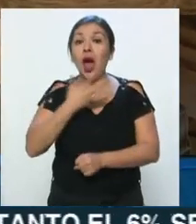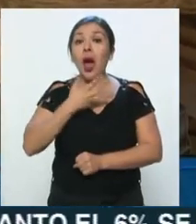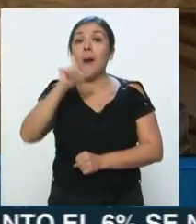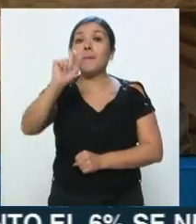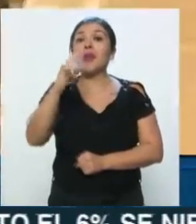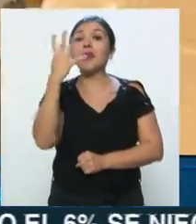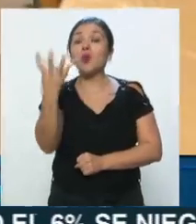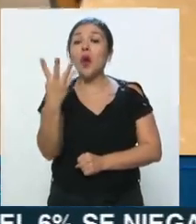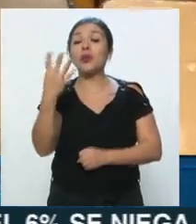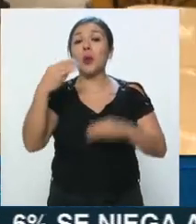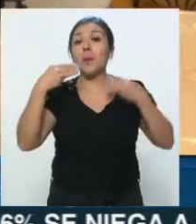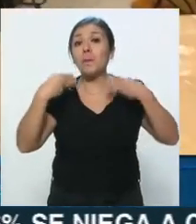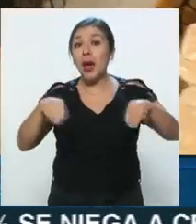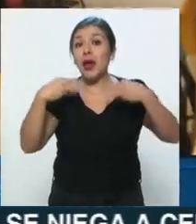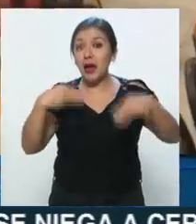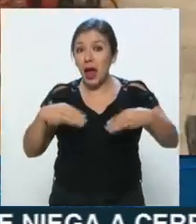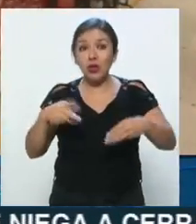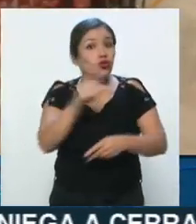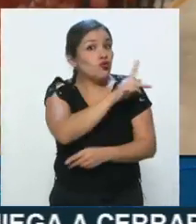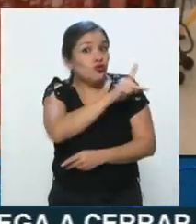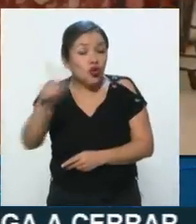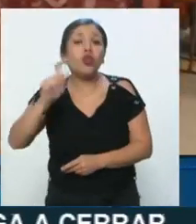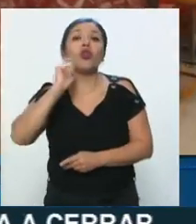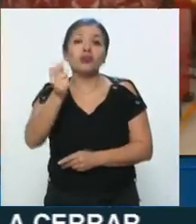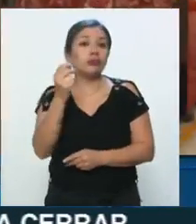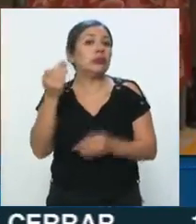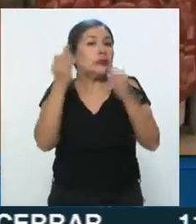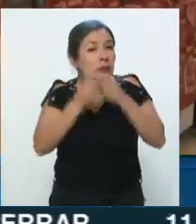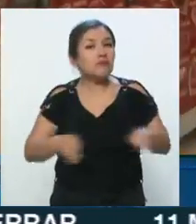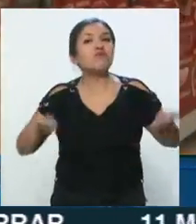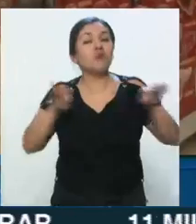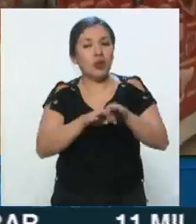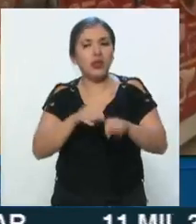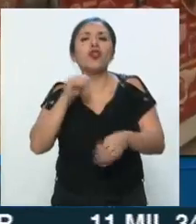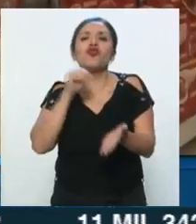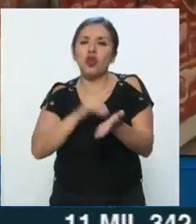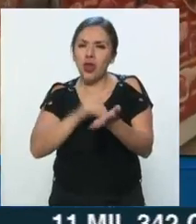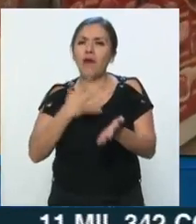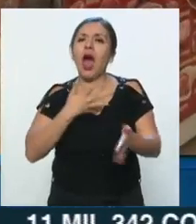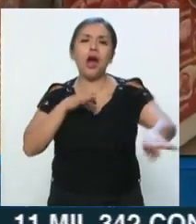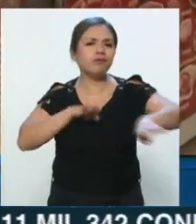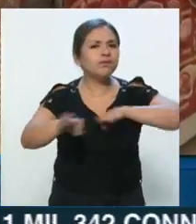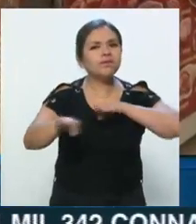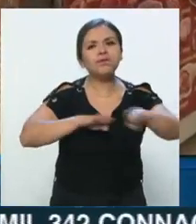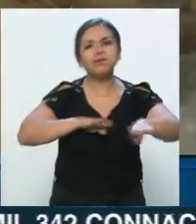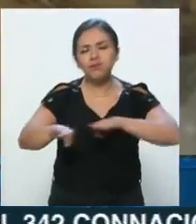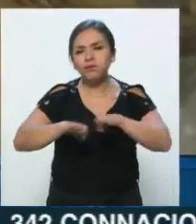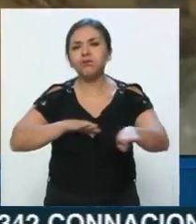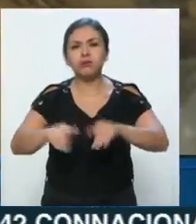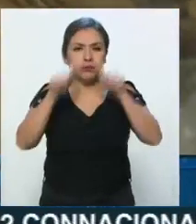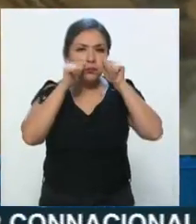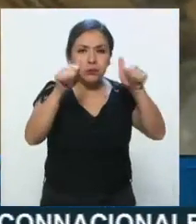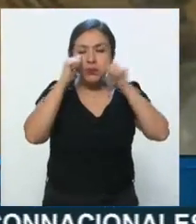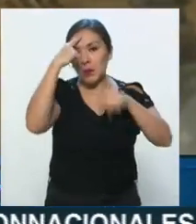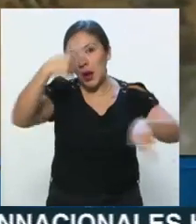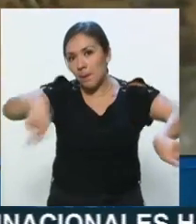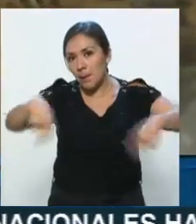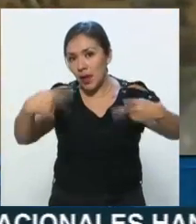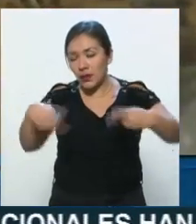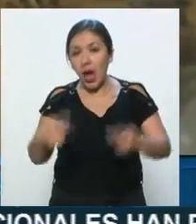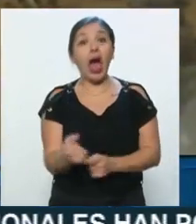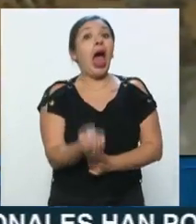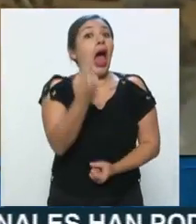públicos esenciales todos todavía trabajando y prestando servicios. Hay